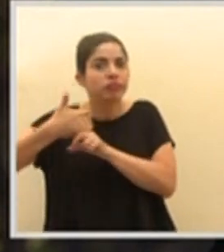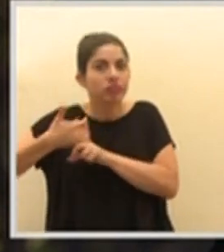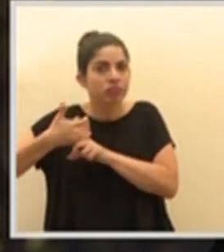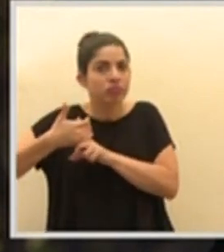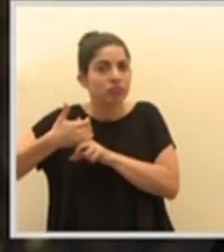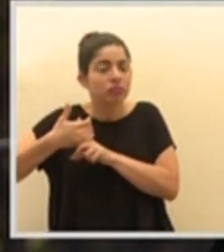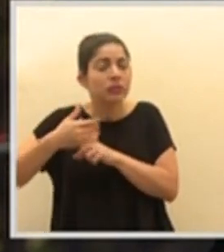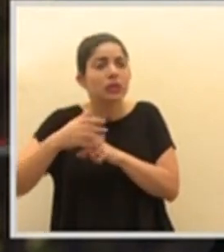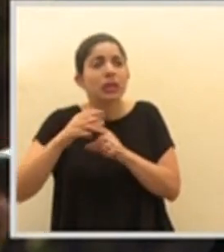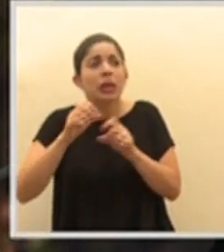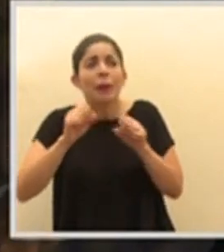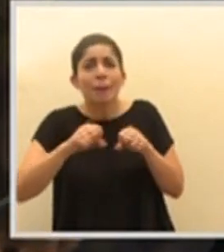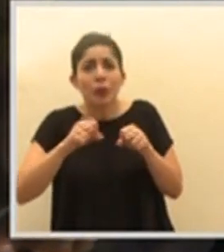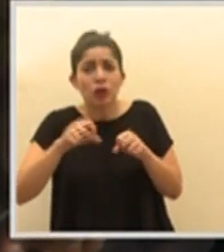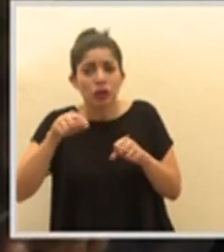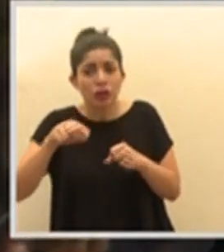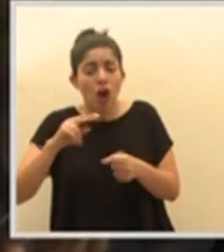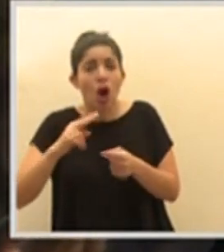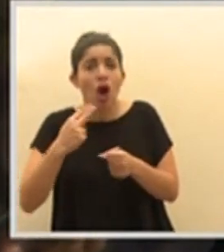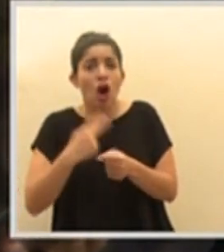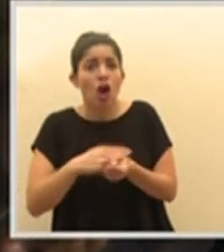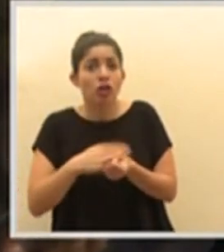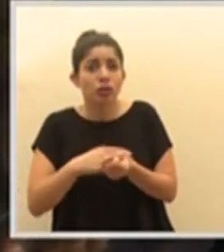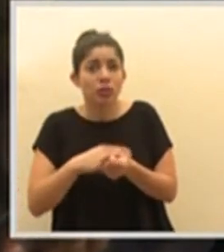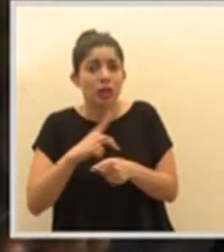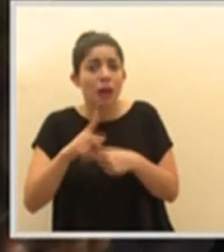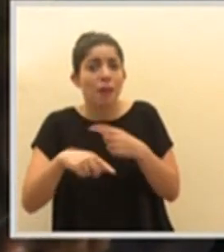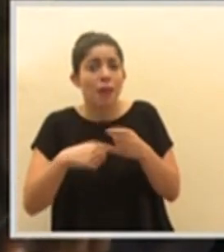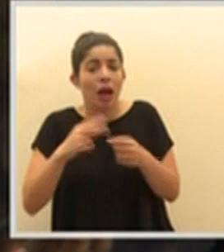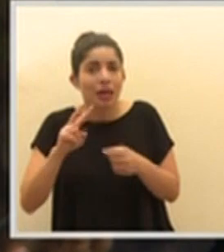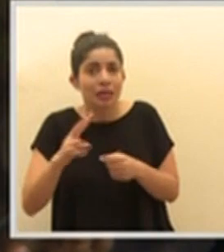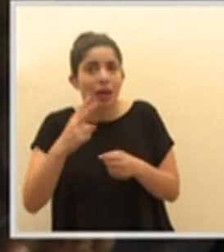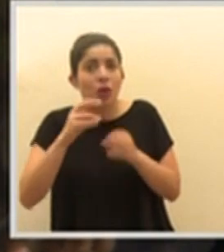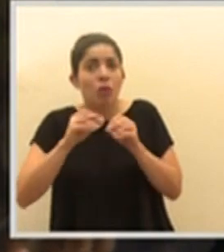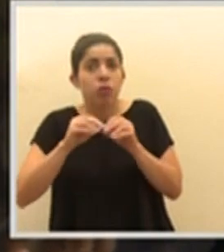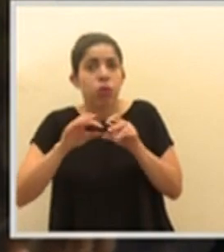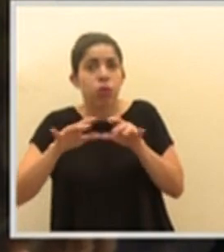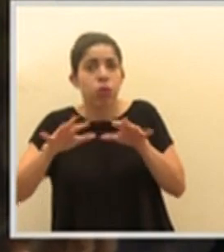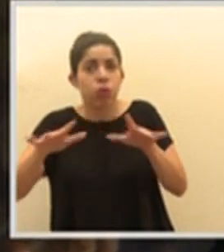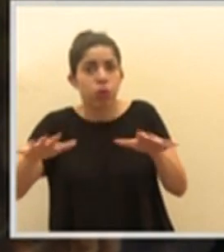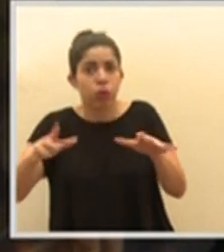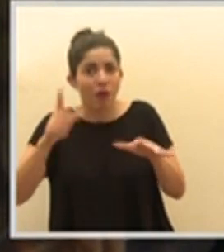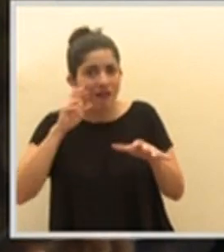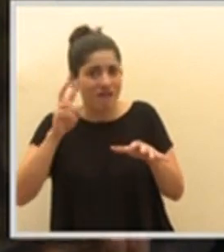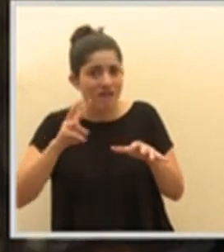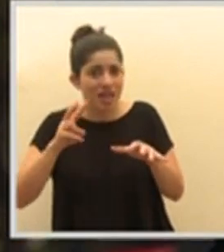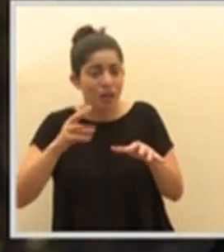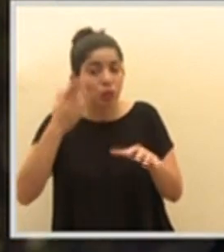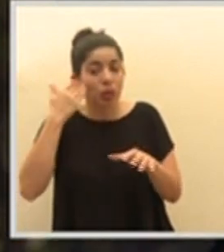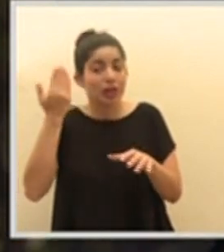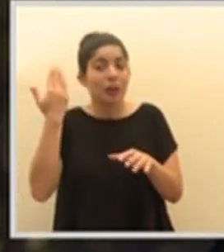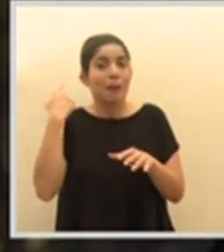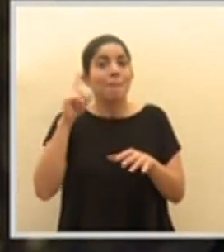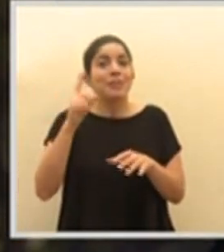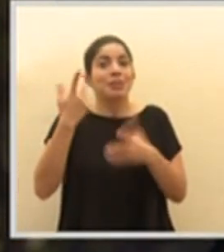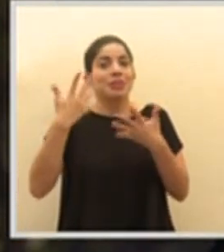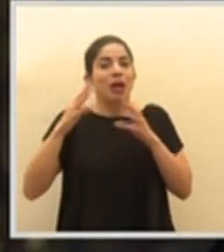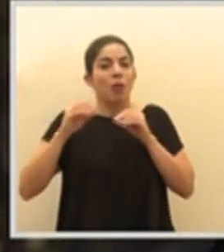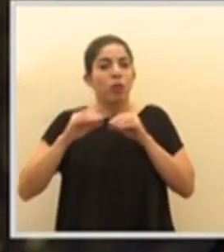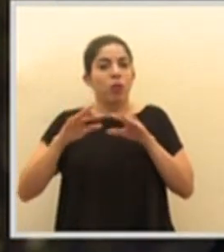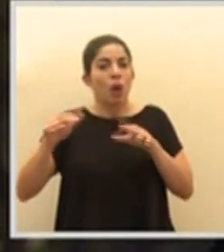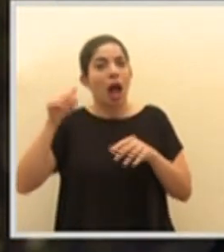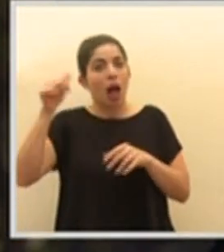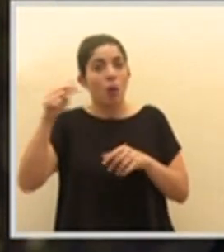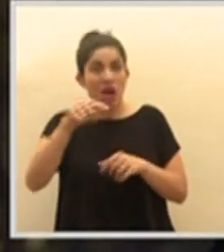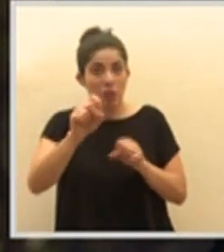podría darse en el hospital la segunda ola de contagios por este virus después de la primera que sucedió en